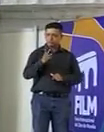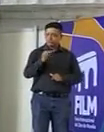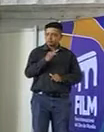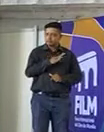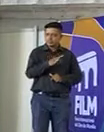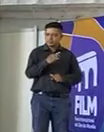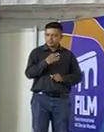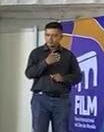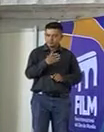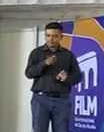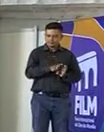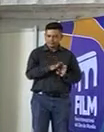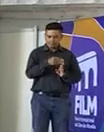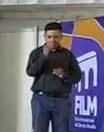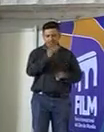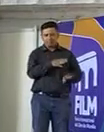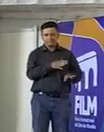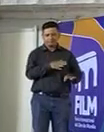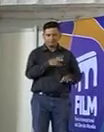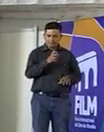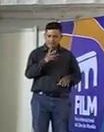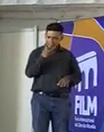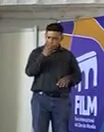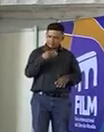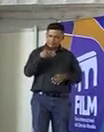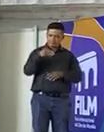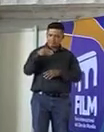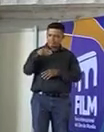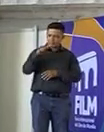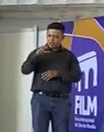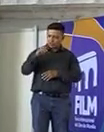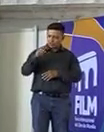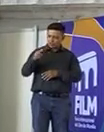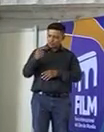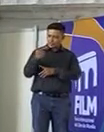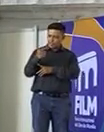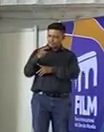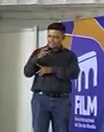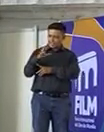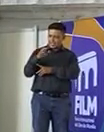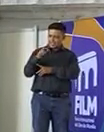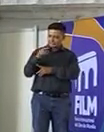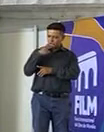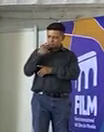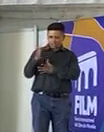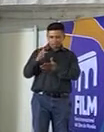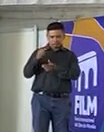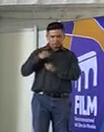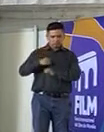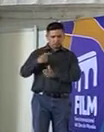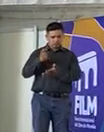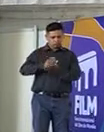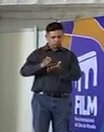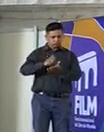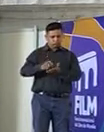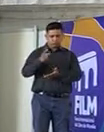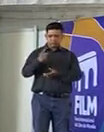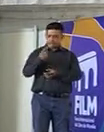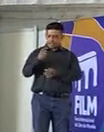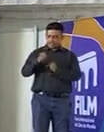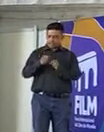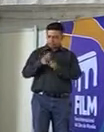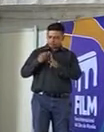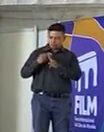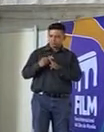de mencionar el hermoso Macondo que me enseñó Gabriel García Márquez a través de 100 años de soledad, ni tampoco